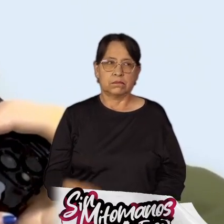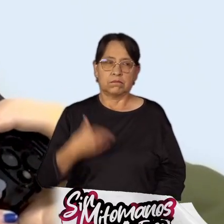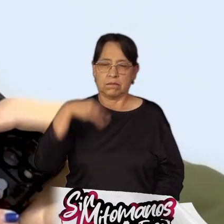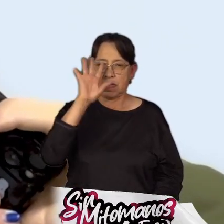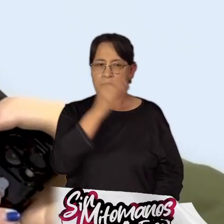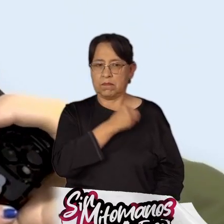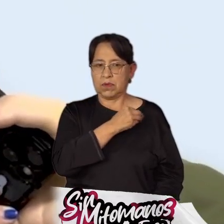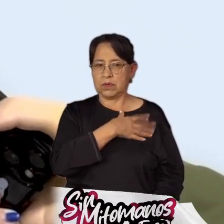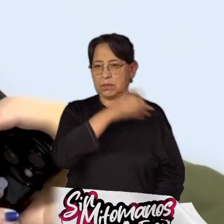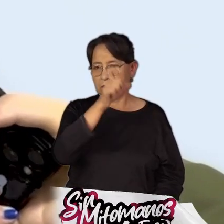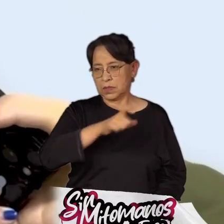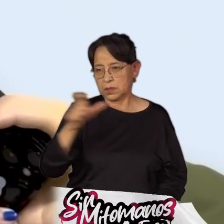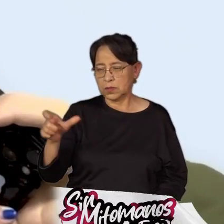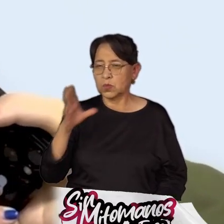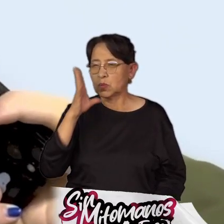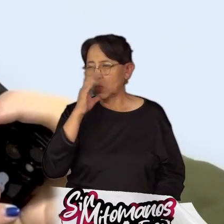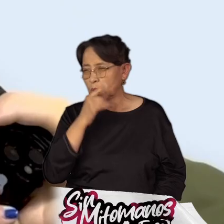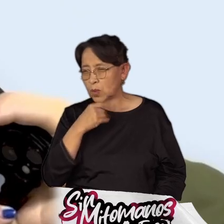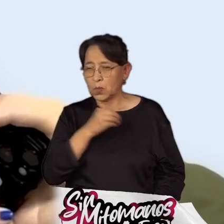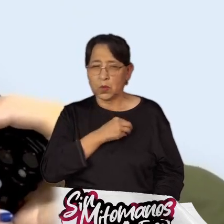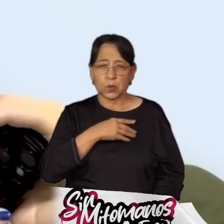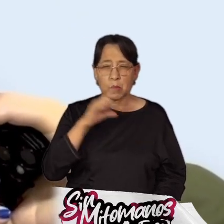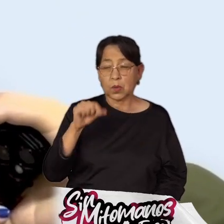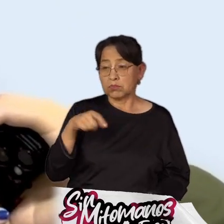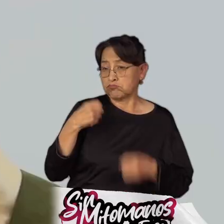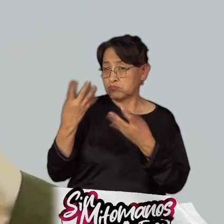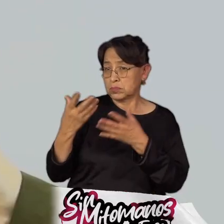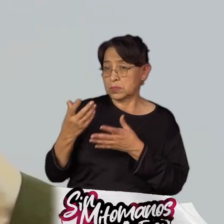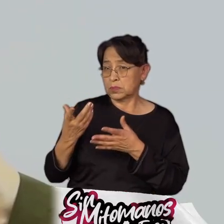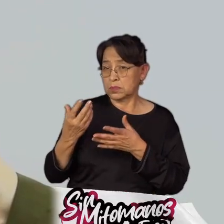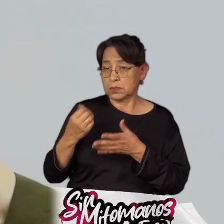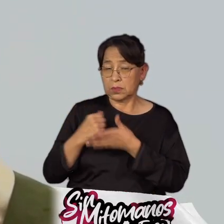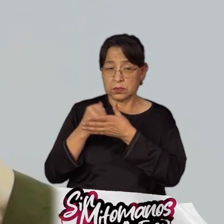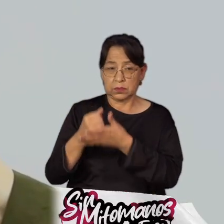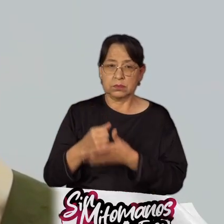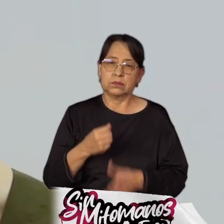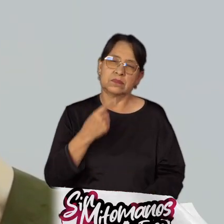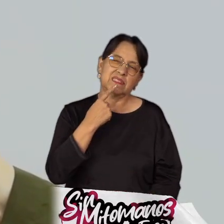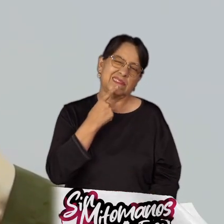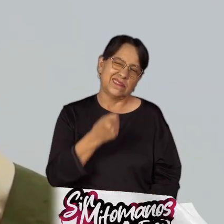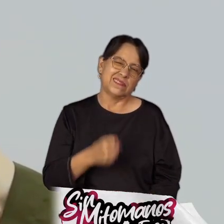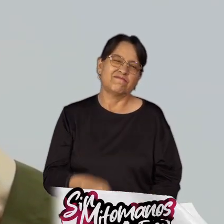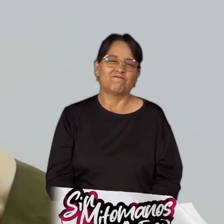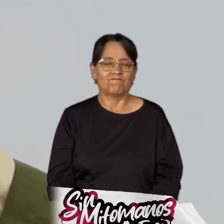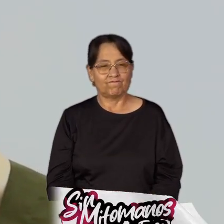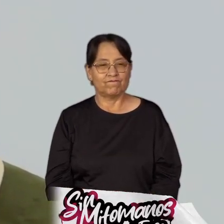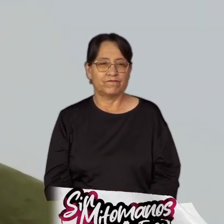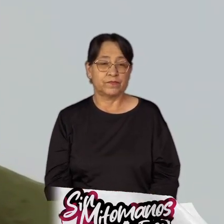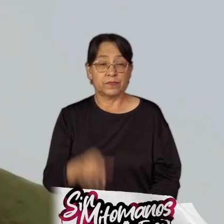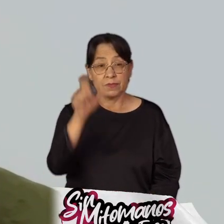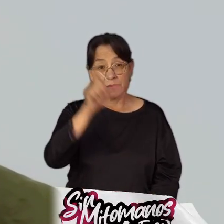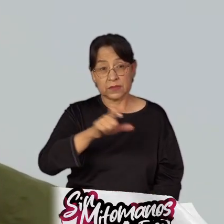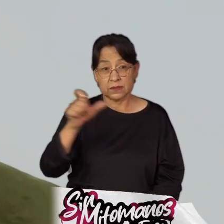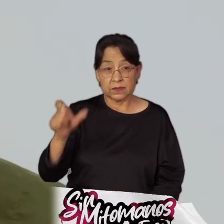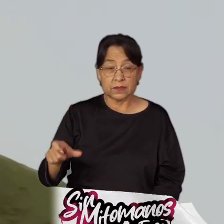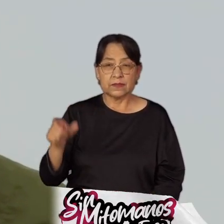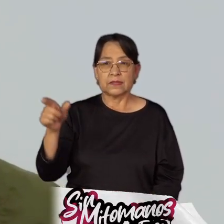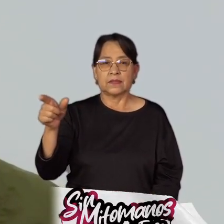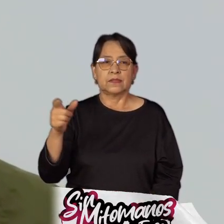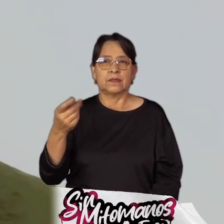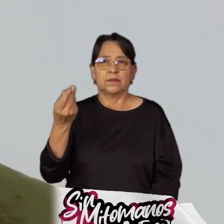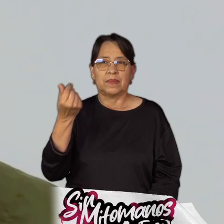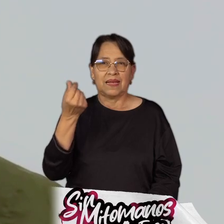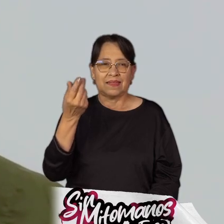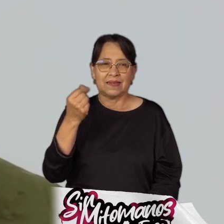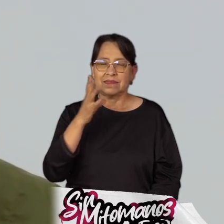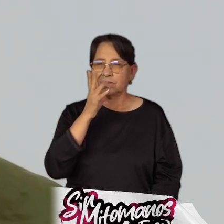Dándole mayor oportunidad a las personas que no tienen tantas oportunidades. Bueno, es complicado, ¿no? Porque una persona que tiene bajos recursos,